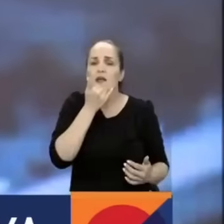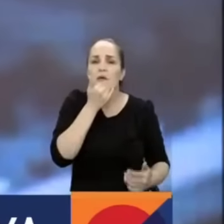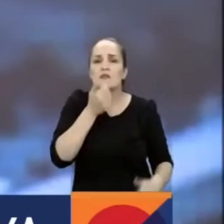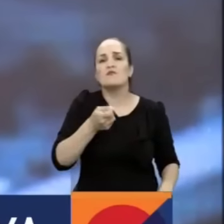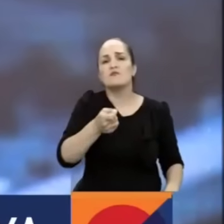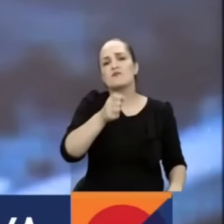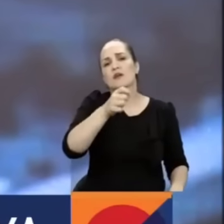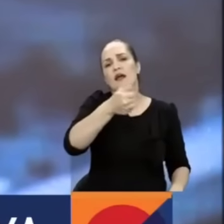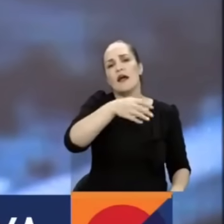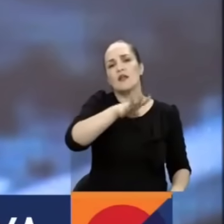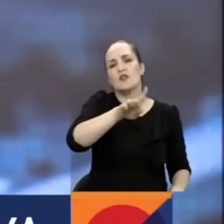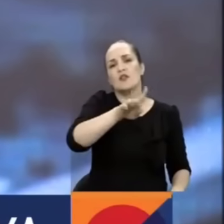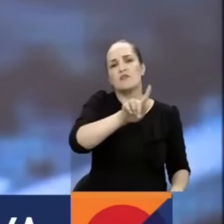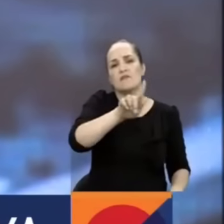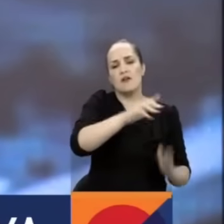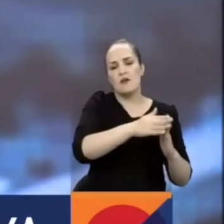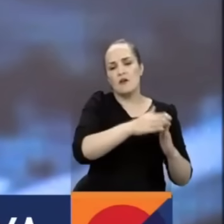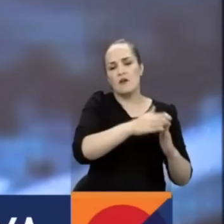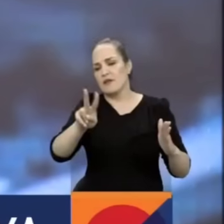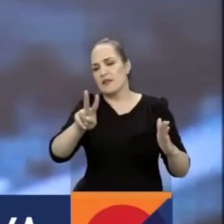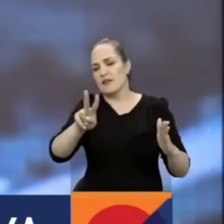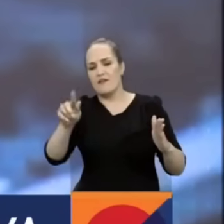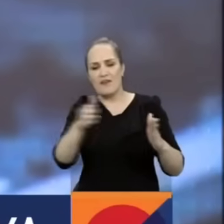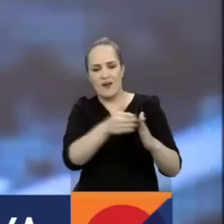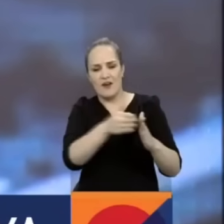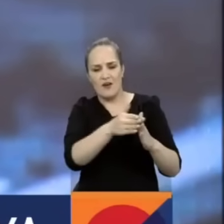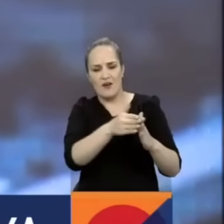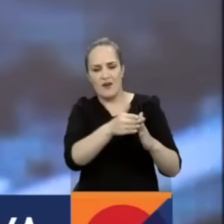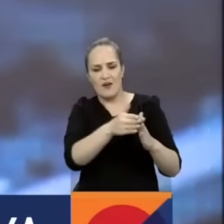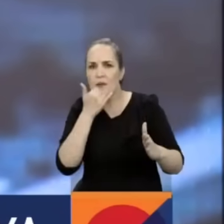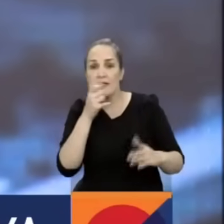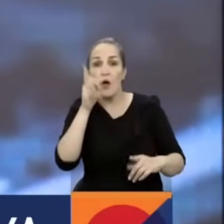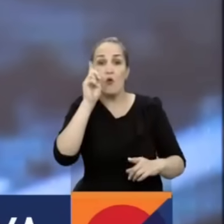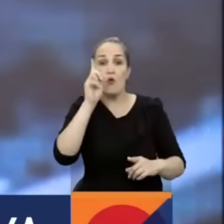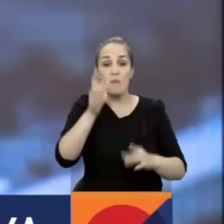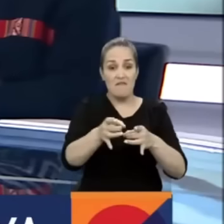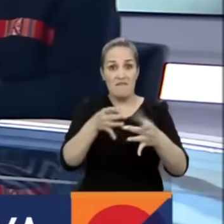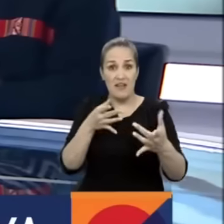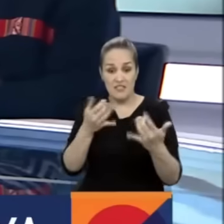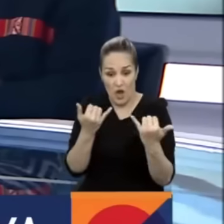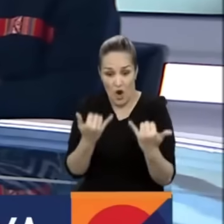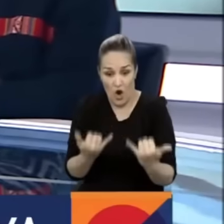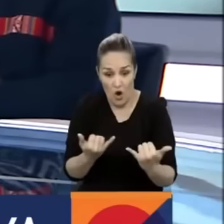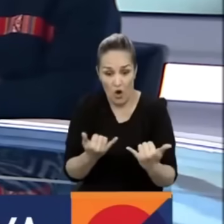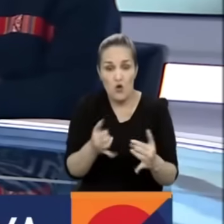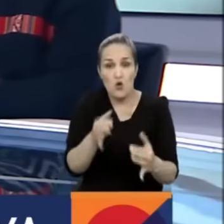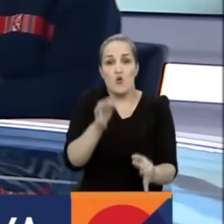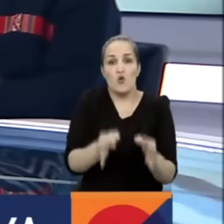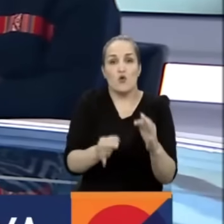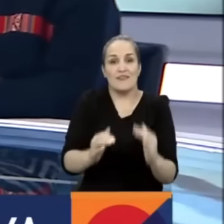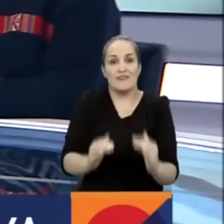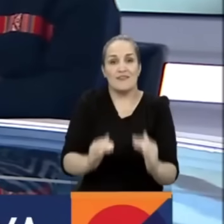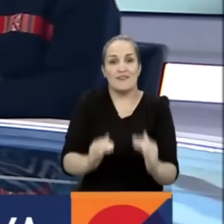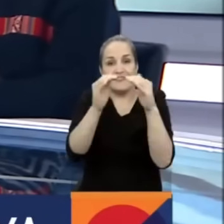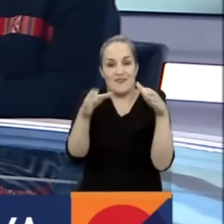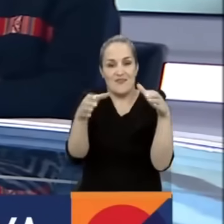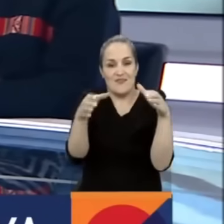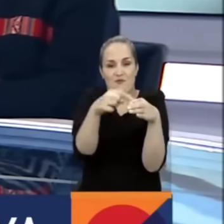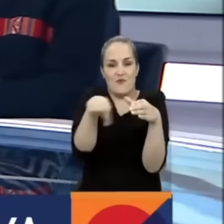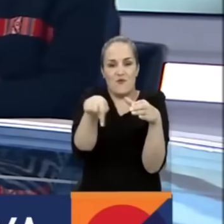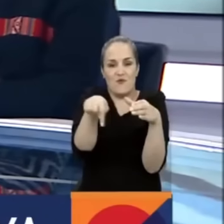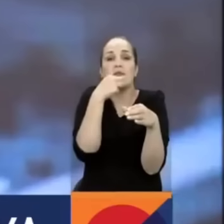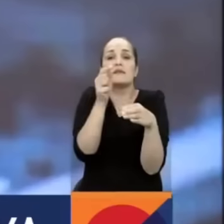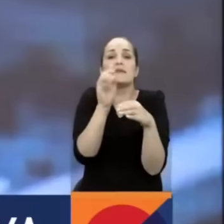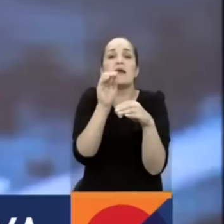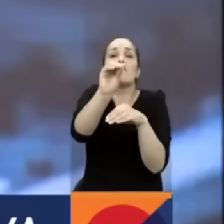de febrero se lo menciono porque fue la fecha que impuso hoy, que habló la Corte Suprema de Justicia para la elección